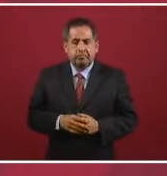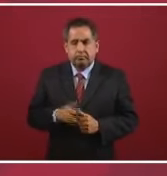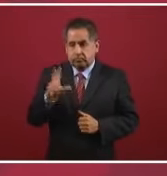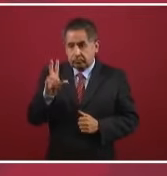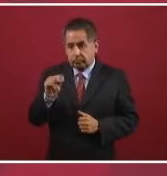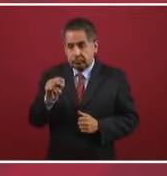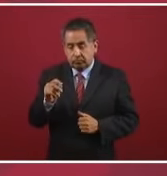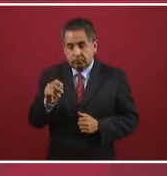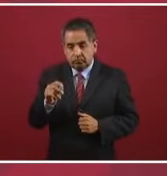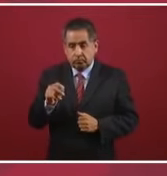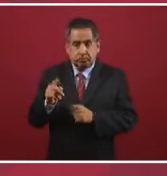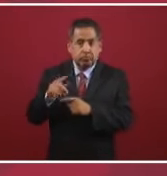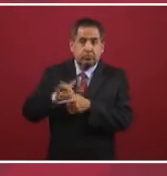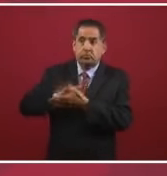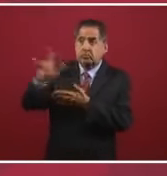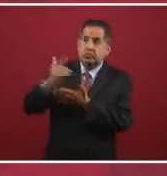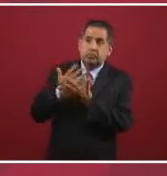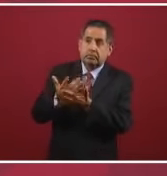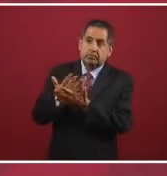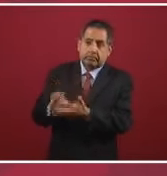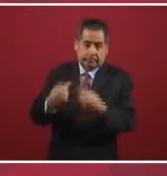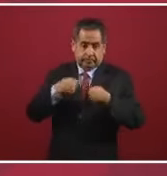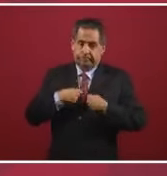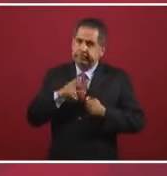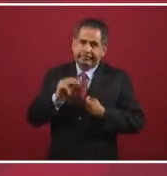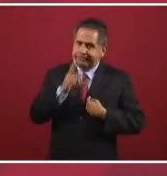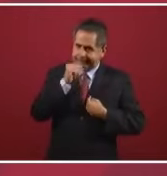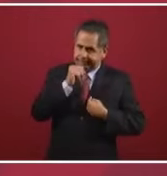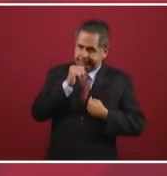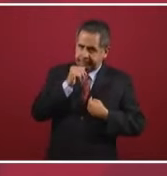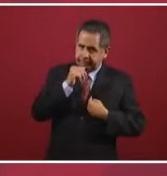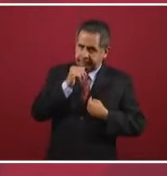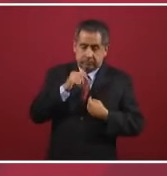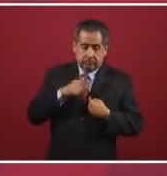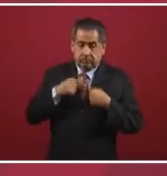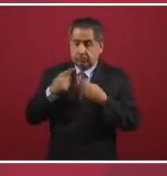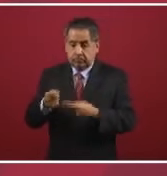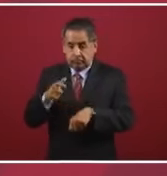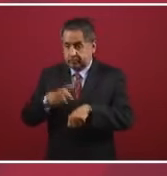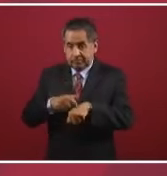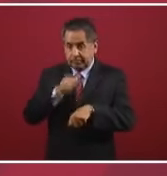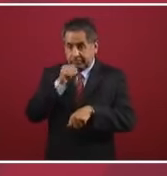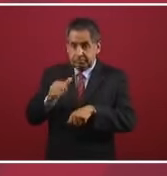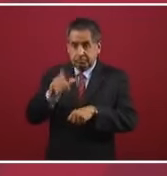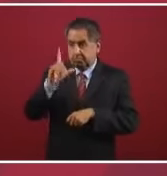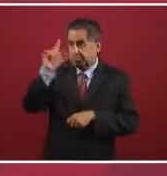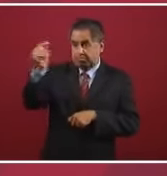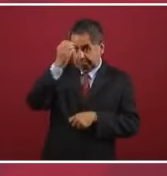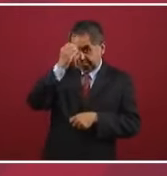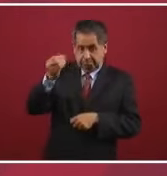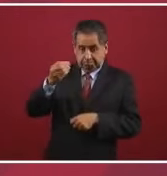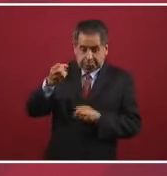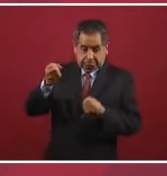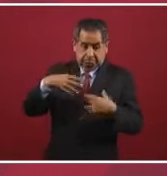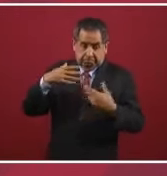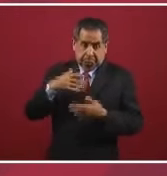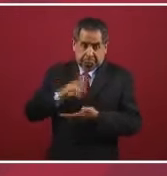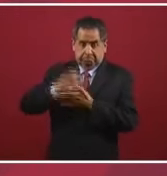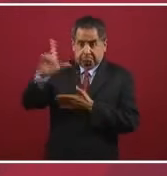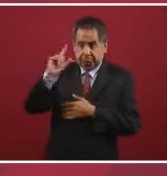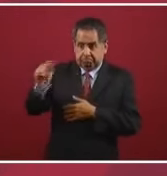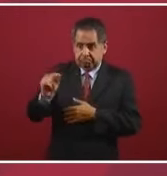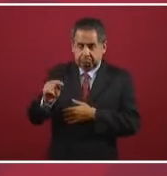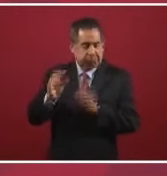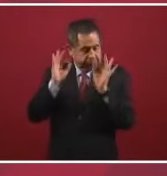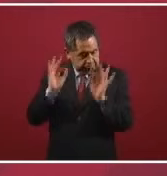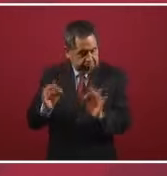se detienen los vuelos, no me van a esperar. Si no llego a tiempo, me dejan y así debe